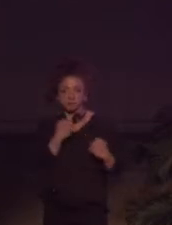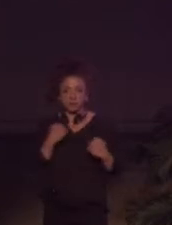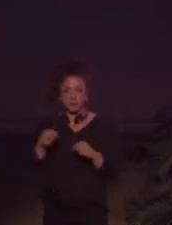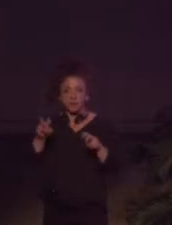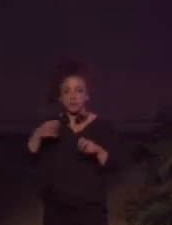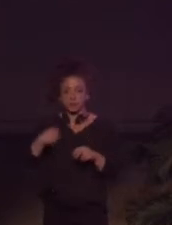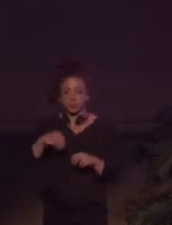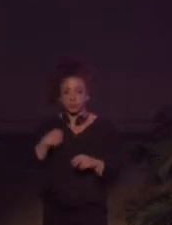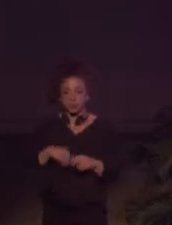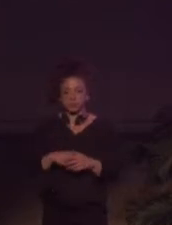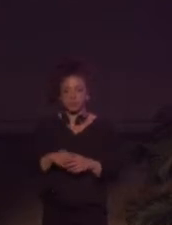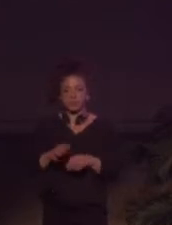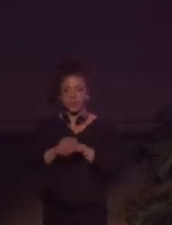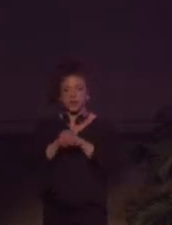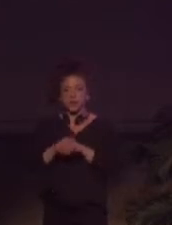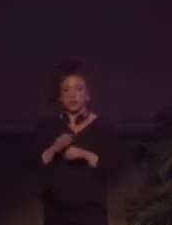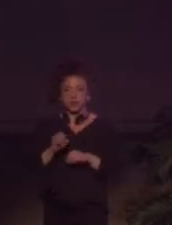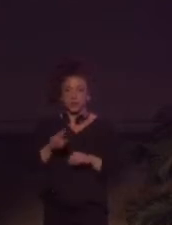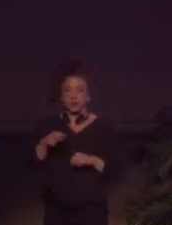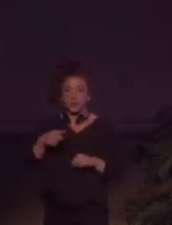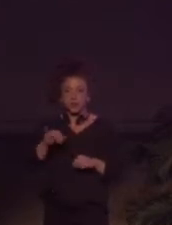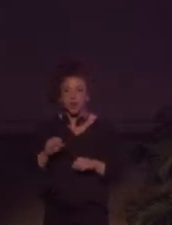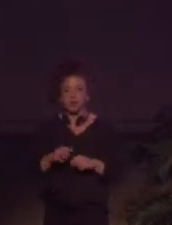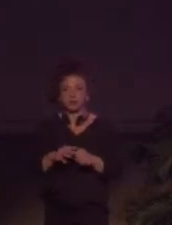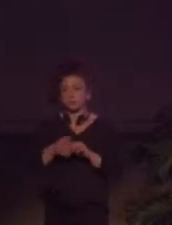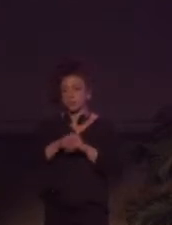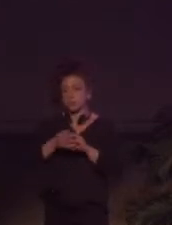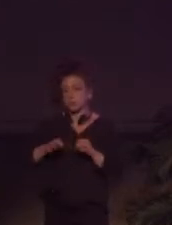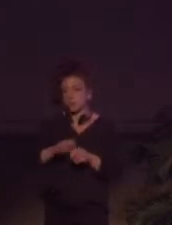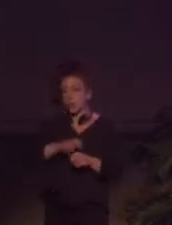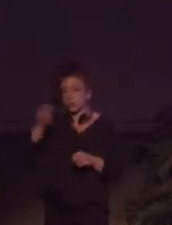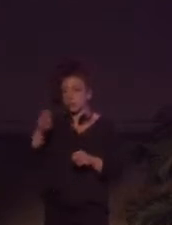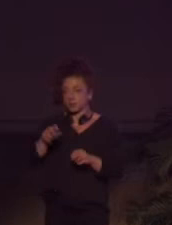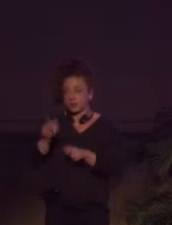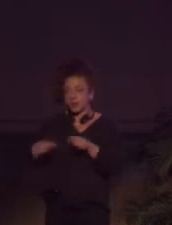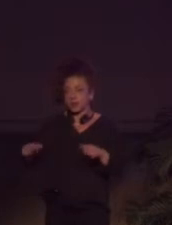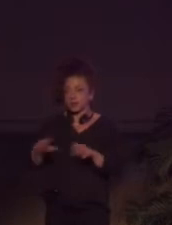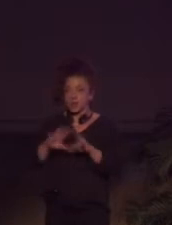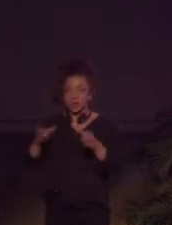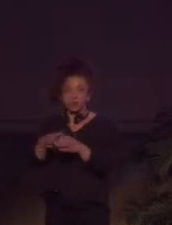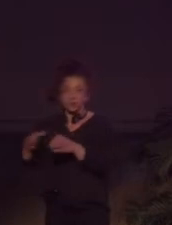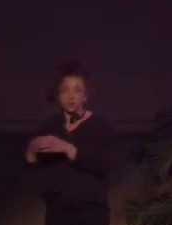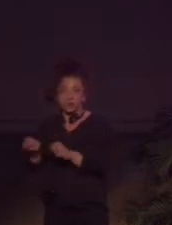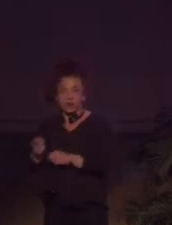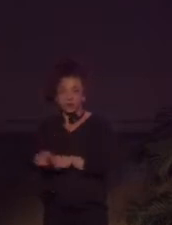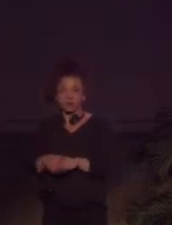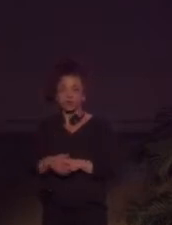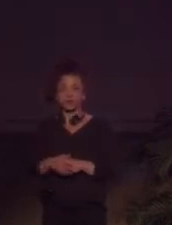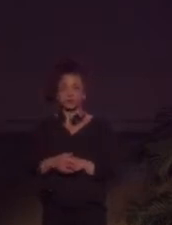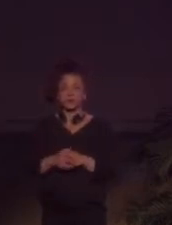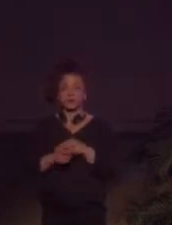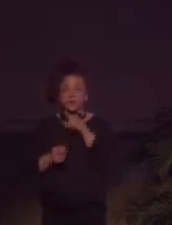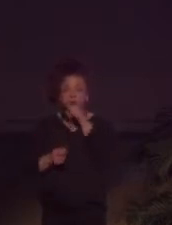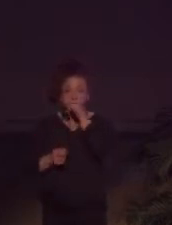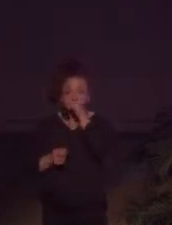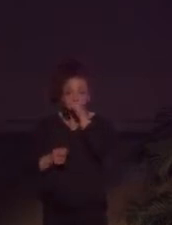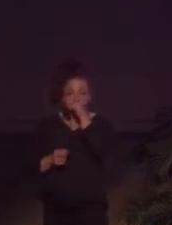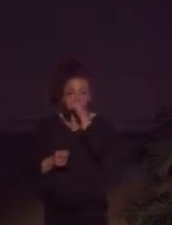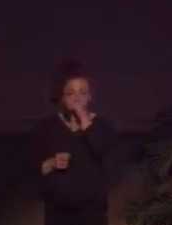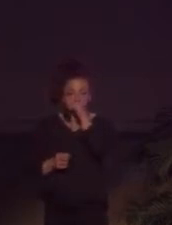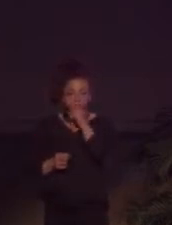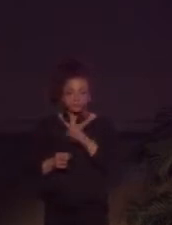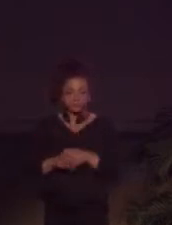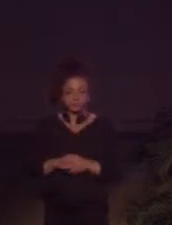de Posop, las amigas de Orgía, las amigas de Quimera Rosa. Creo que fue como un giro que nos dio la cabeza a todos. Y bueno, y ahí empezamos un